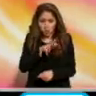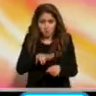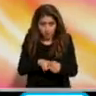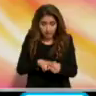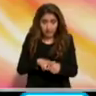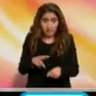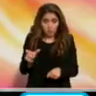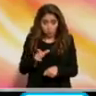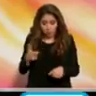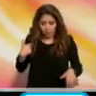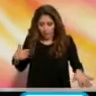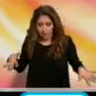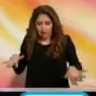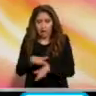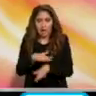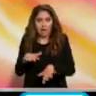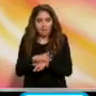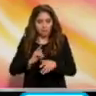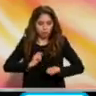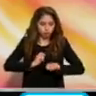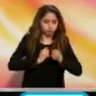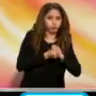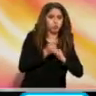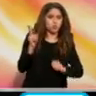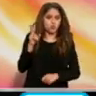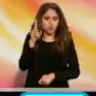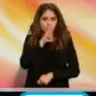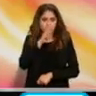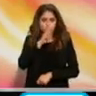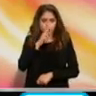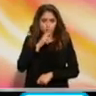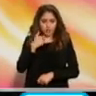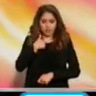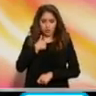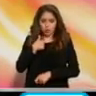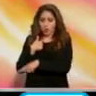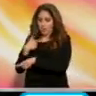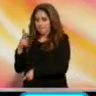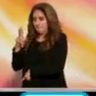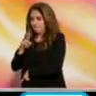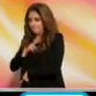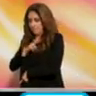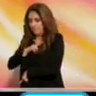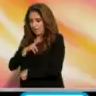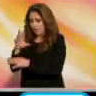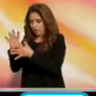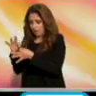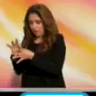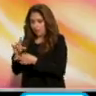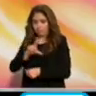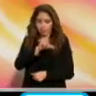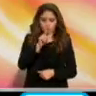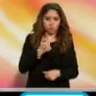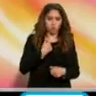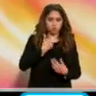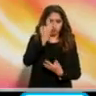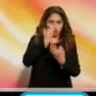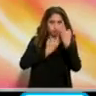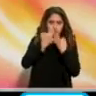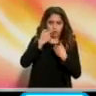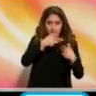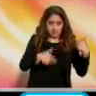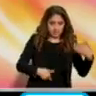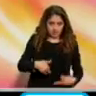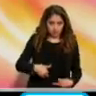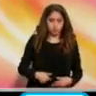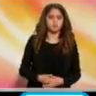cambian en escena hacia los personajes rusos que interpretan otros personajes. Ajá, eso es lo que es interesante del teatro dentro del O sea, teatro. hay un cruce